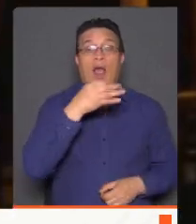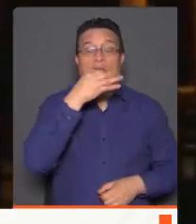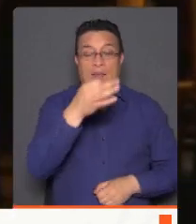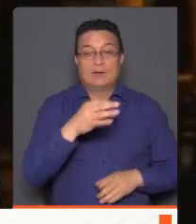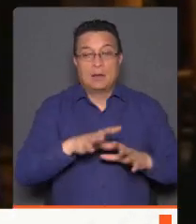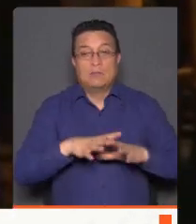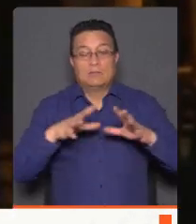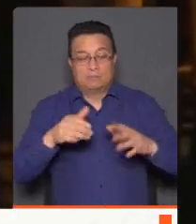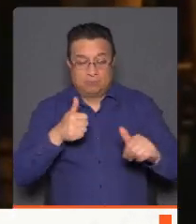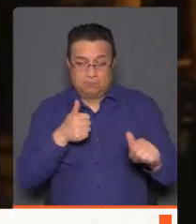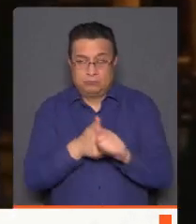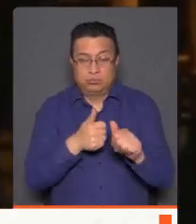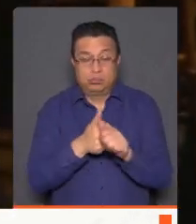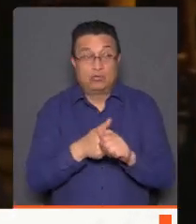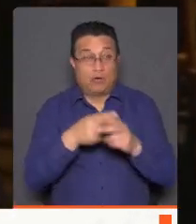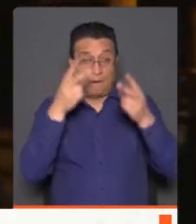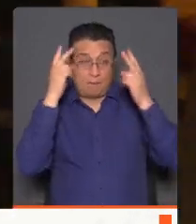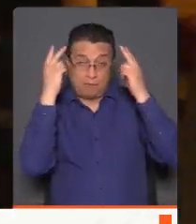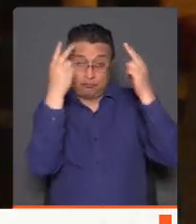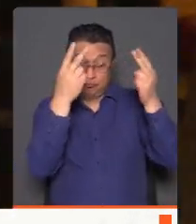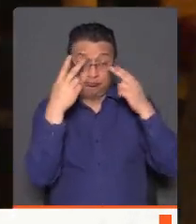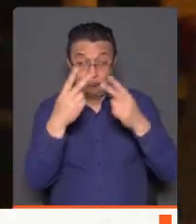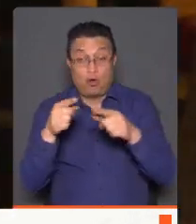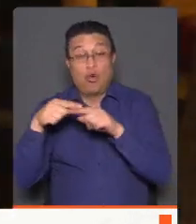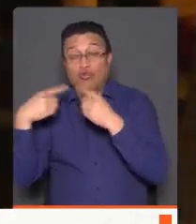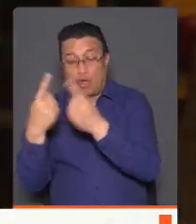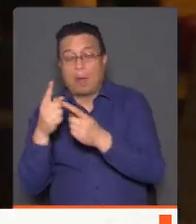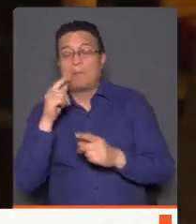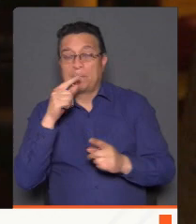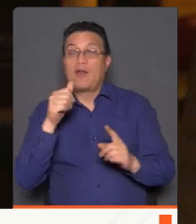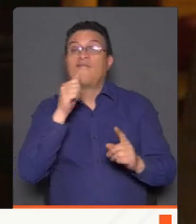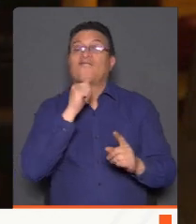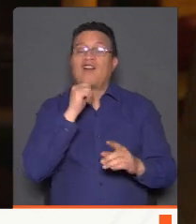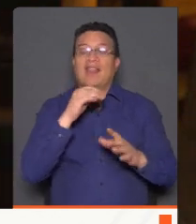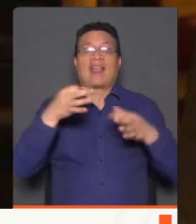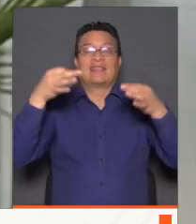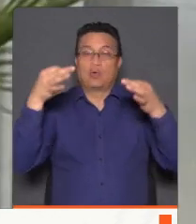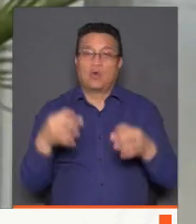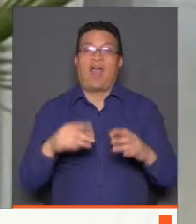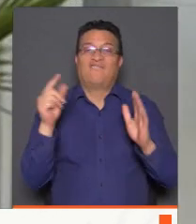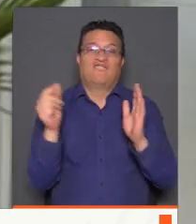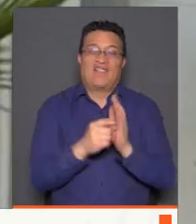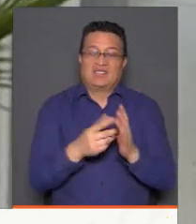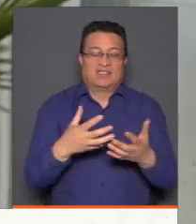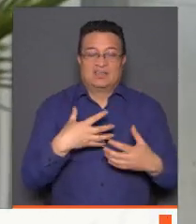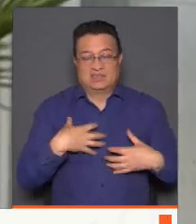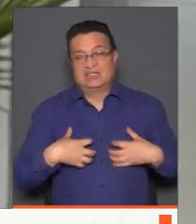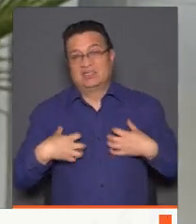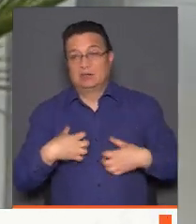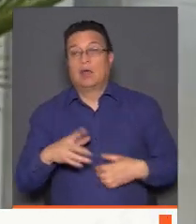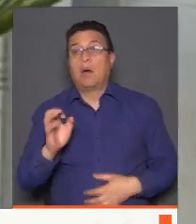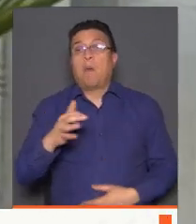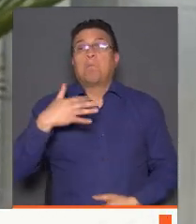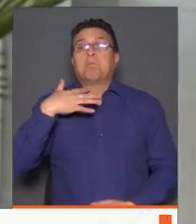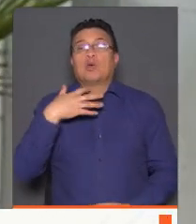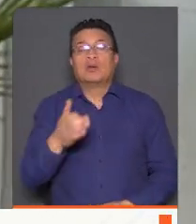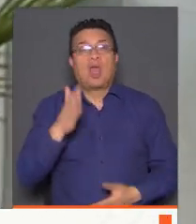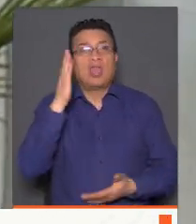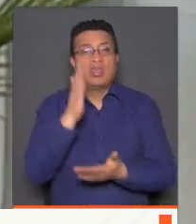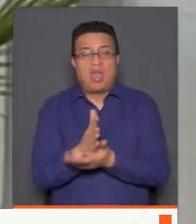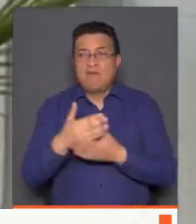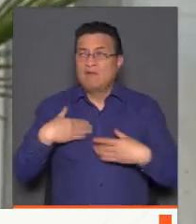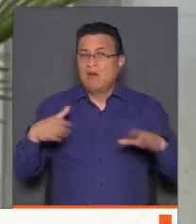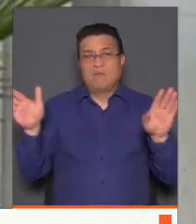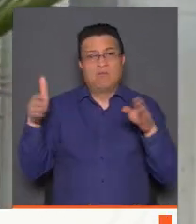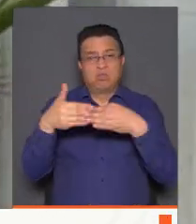del transporte público es buena, pero critican la falta de seguridad en estas fechas. Pero, ¿por qué vamos a tener que cerrar nuestros locales